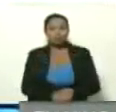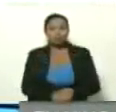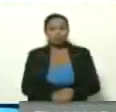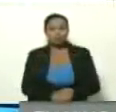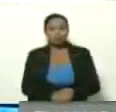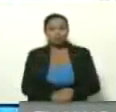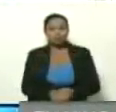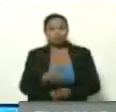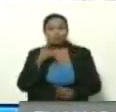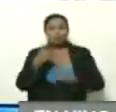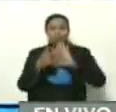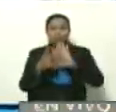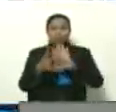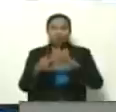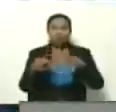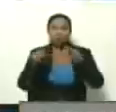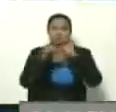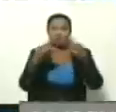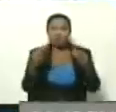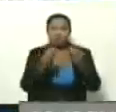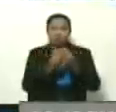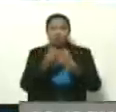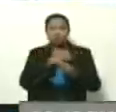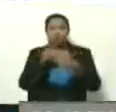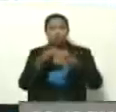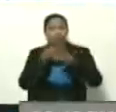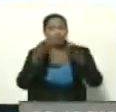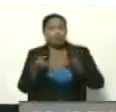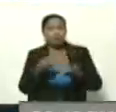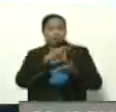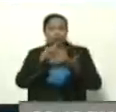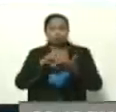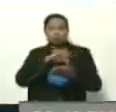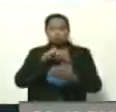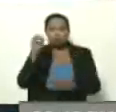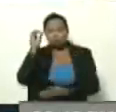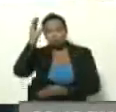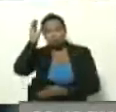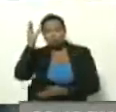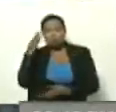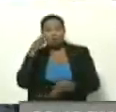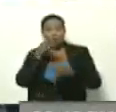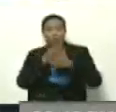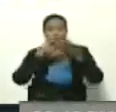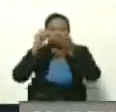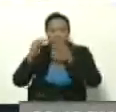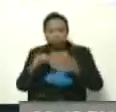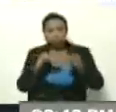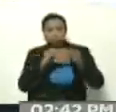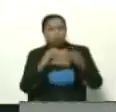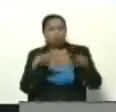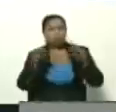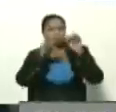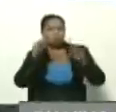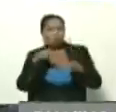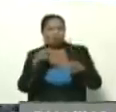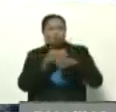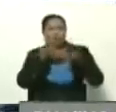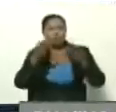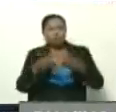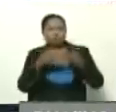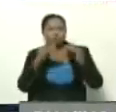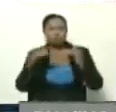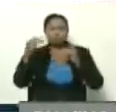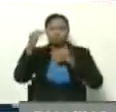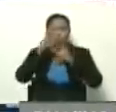en el tapete y que conjuntamente con el gobierno nacional seamos capaces de darle forma a un gobierno de todos los